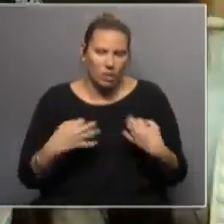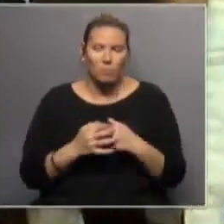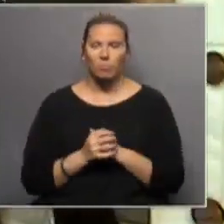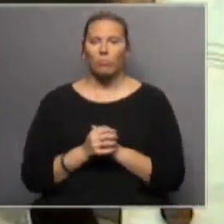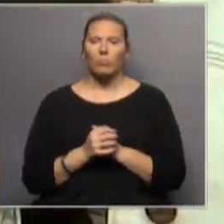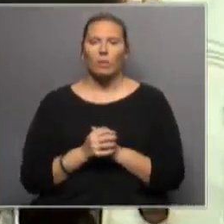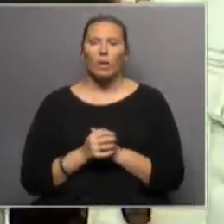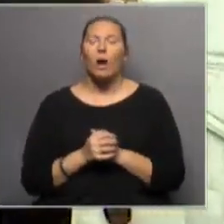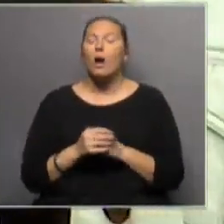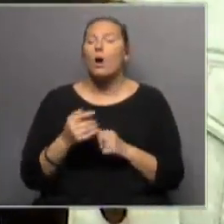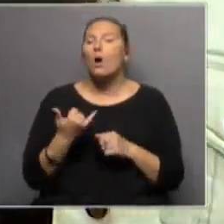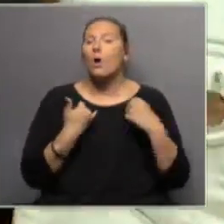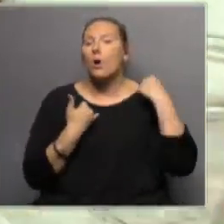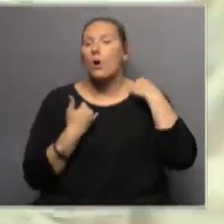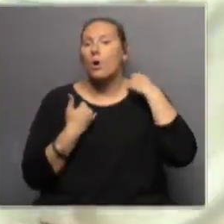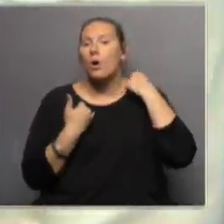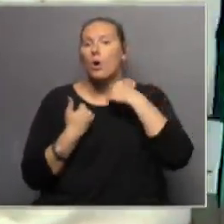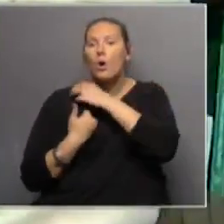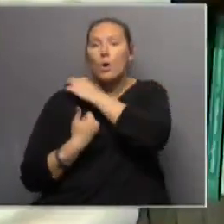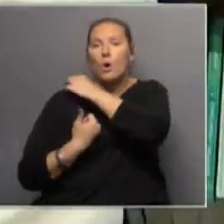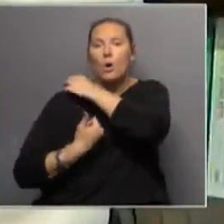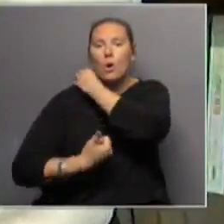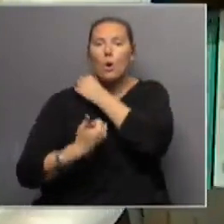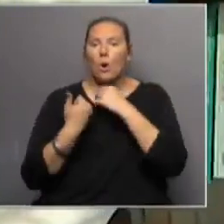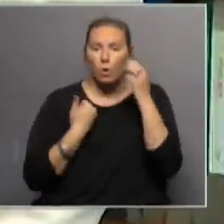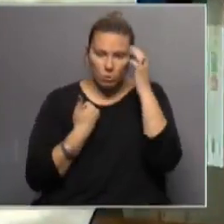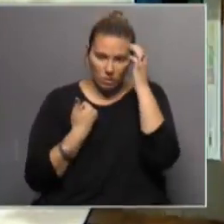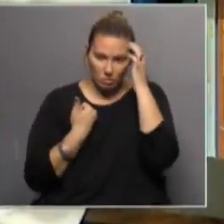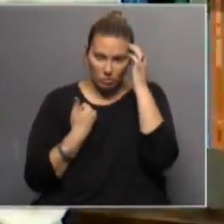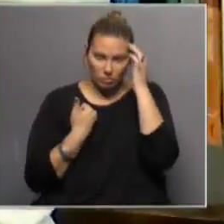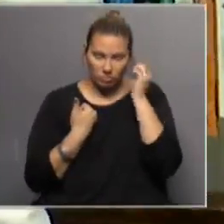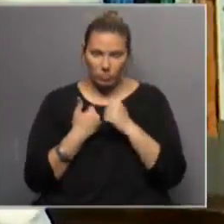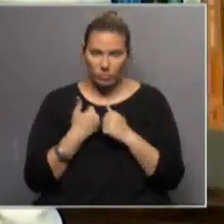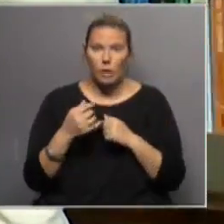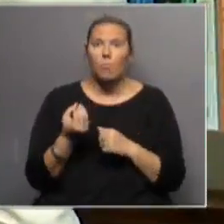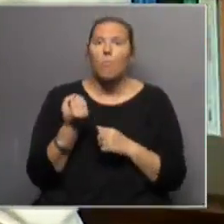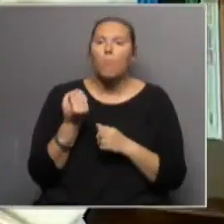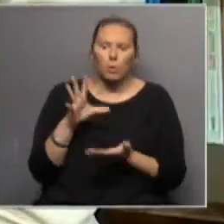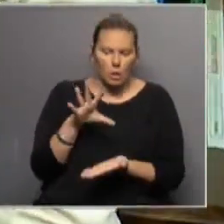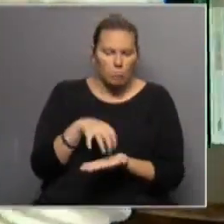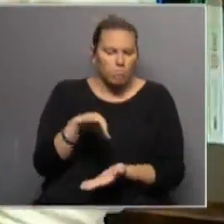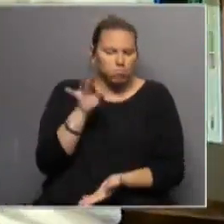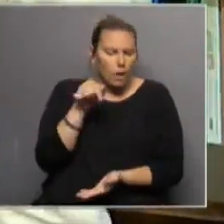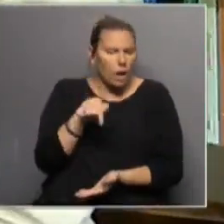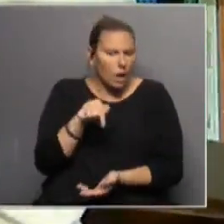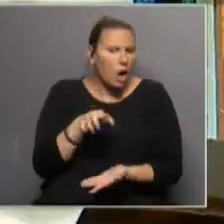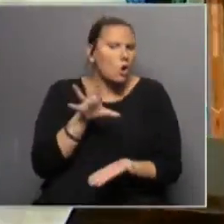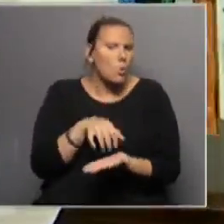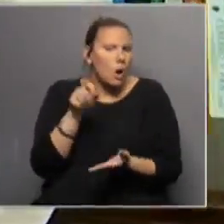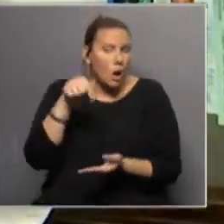Y contame un poco, Pablo, el por qué elegís, esta librería también